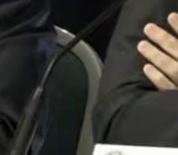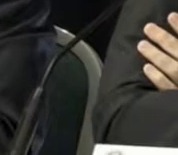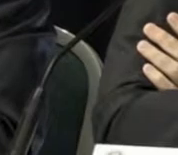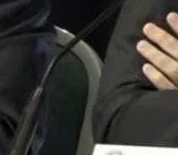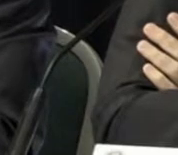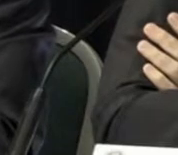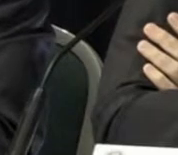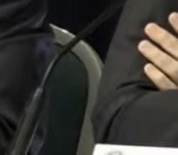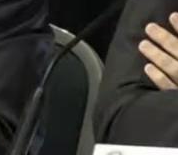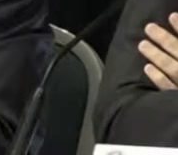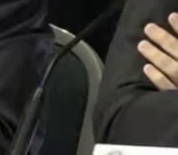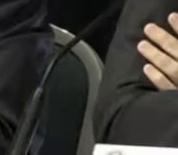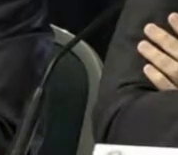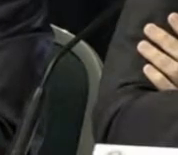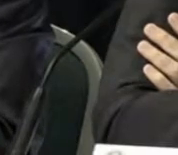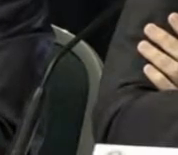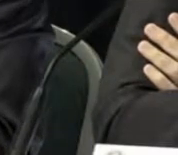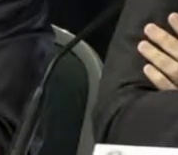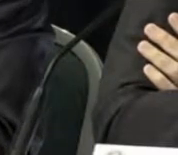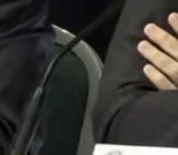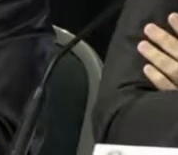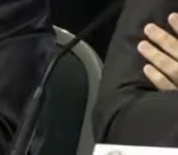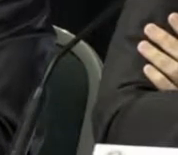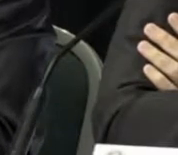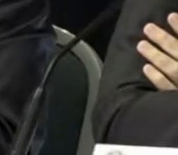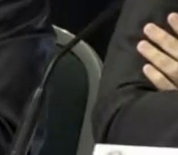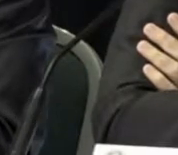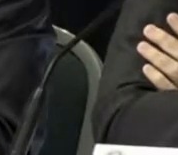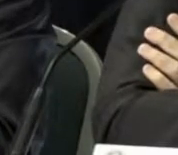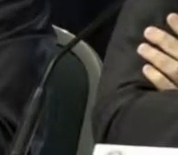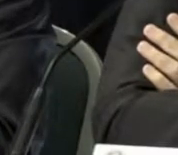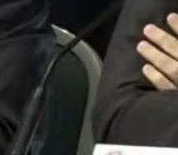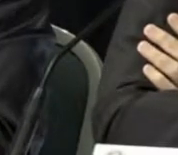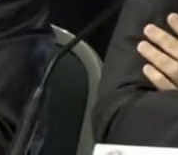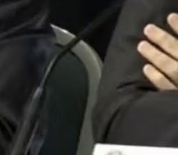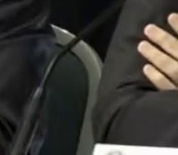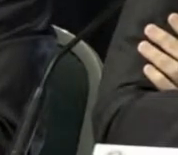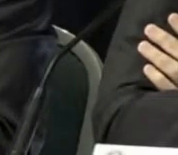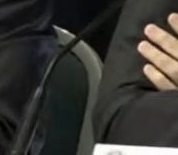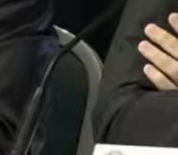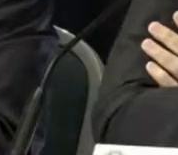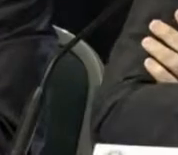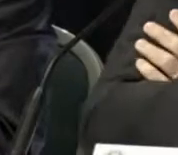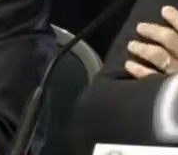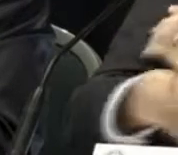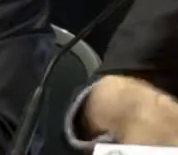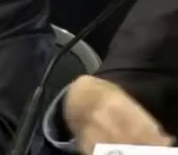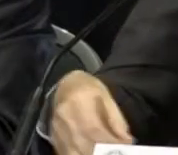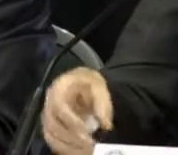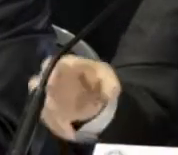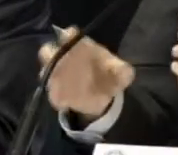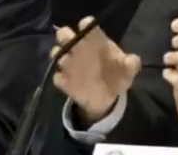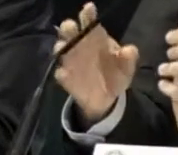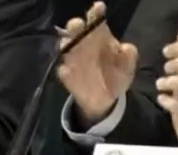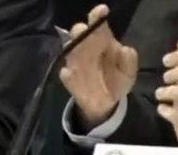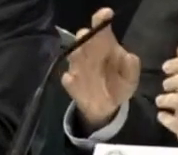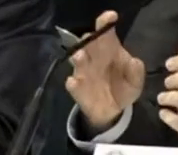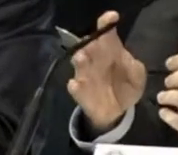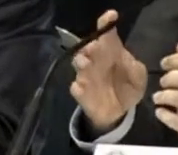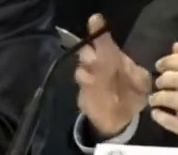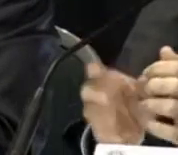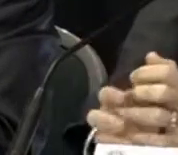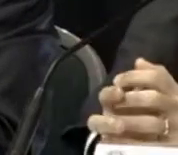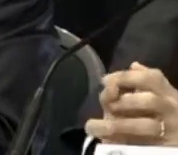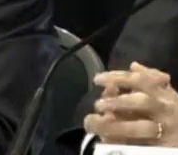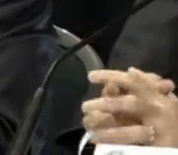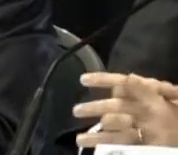razón u otra. La naturaleza de esos compromisos y restricciones es lo que tiene que ser aclarado,